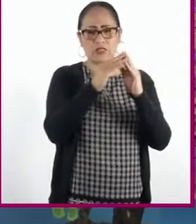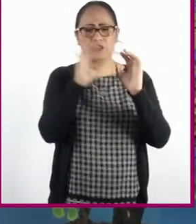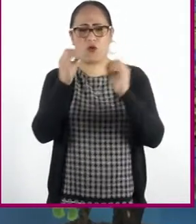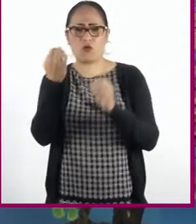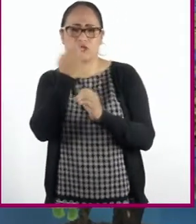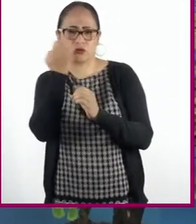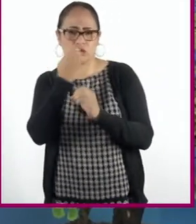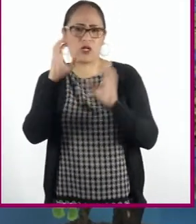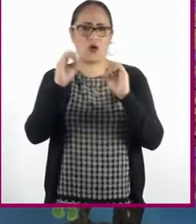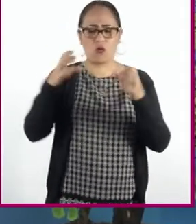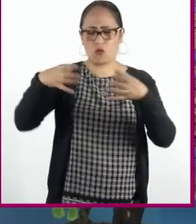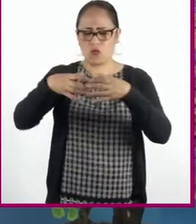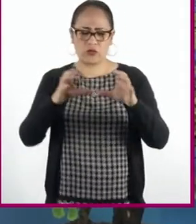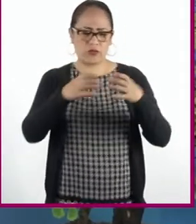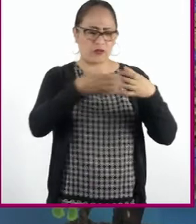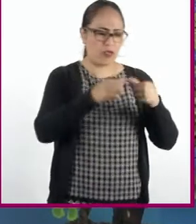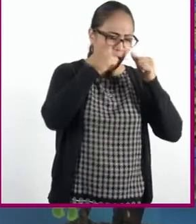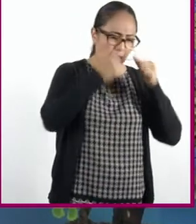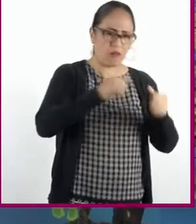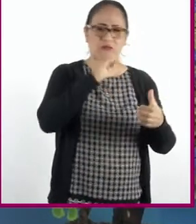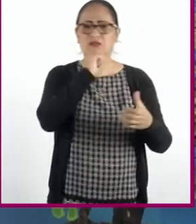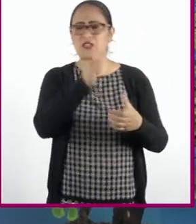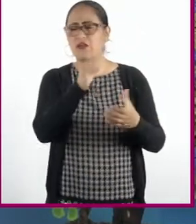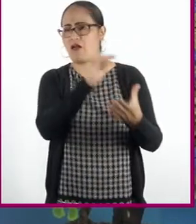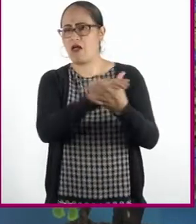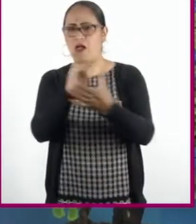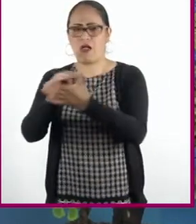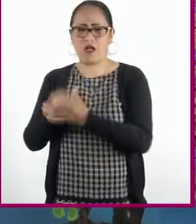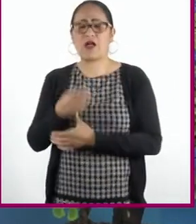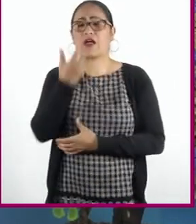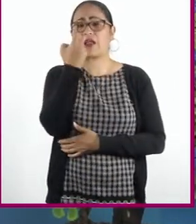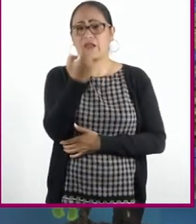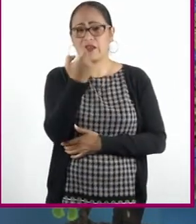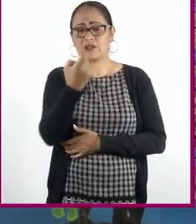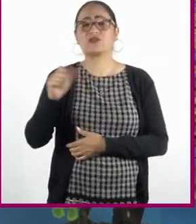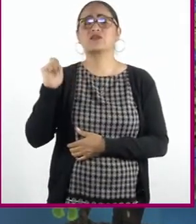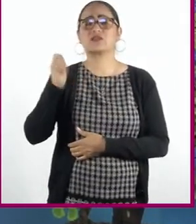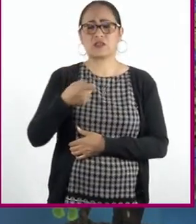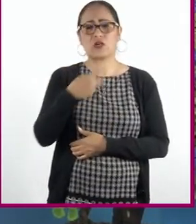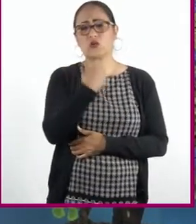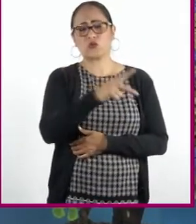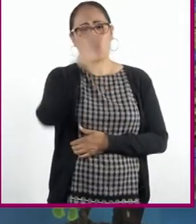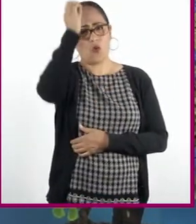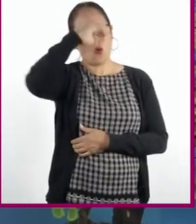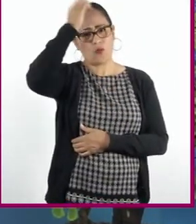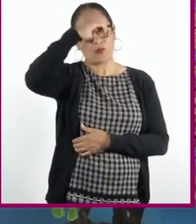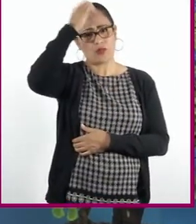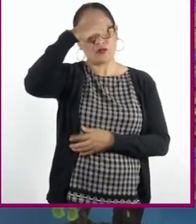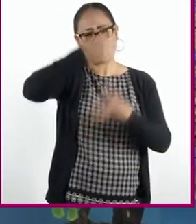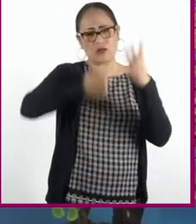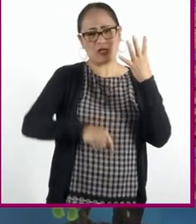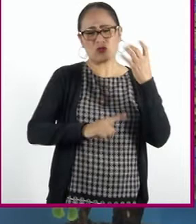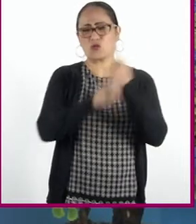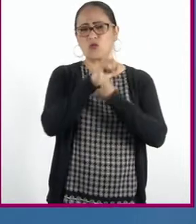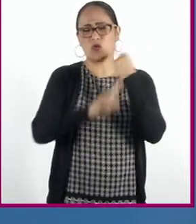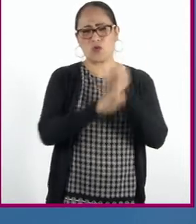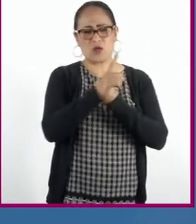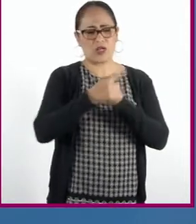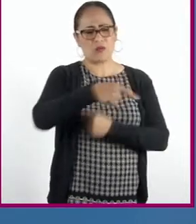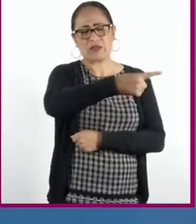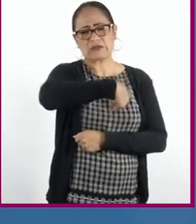las comunidades locales e incluso en los gobiernos implica ignorar sus puntos de vista sobre los numerosos problemas que los